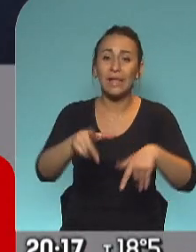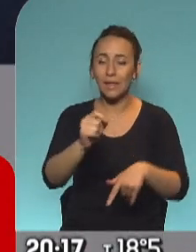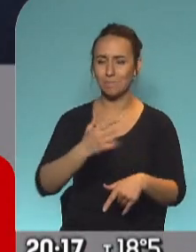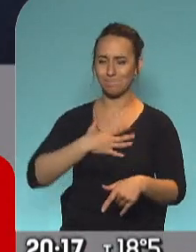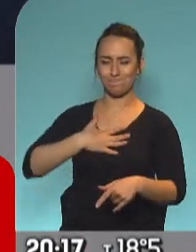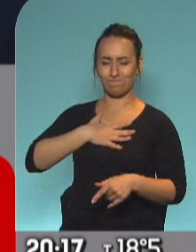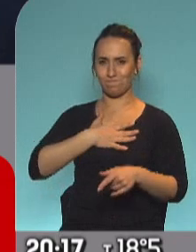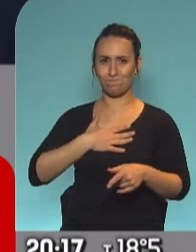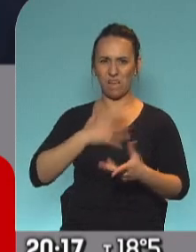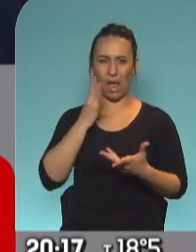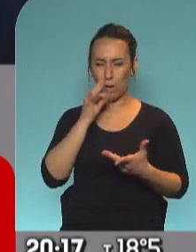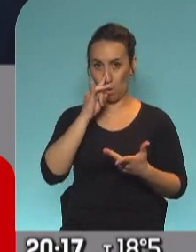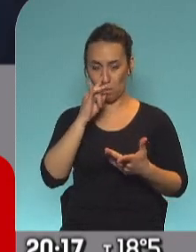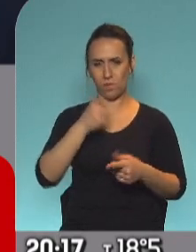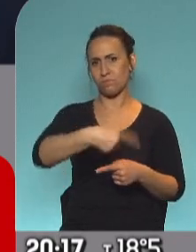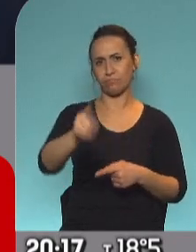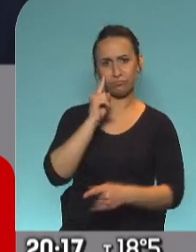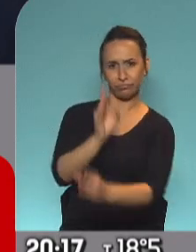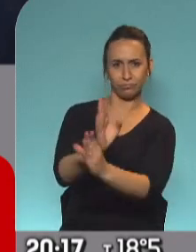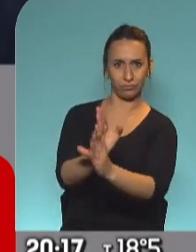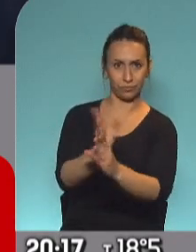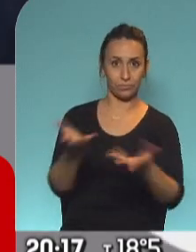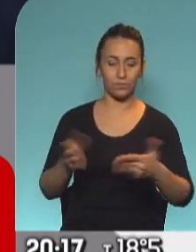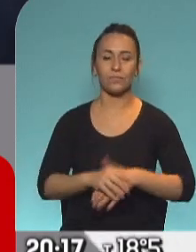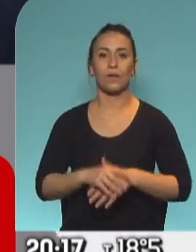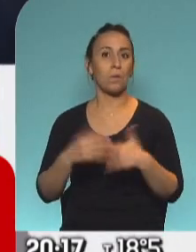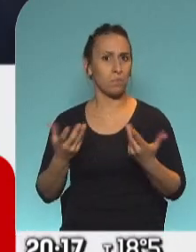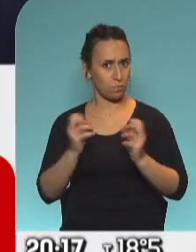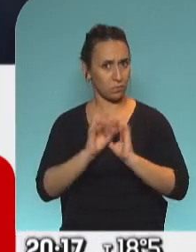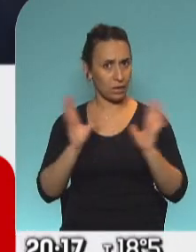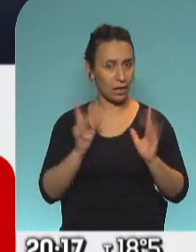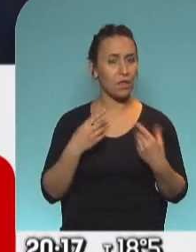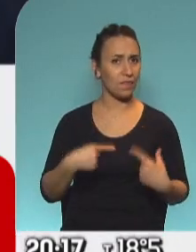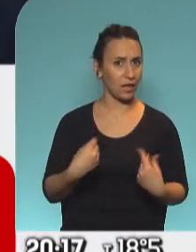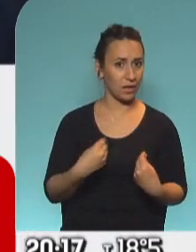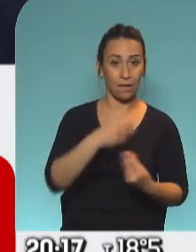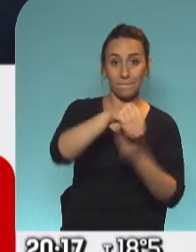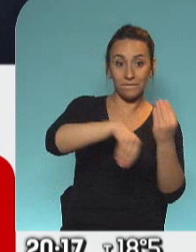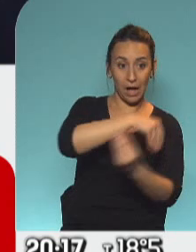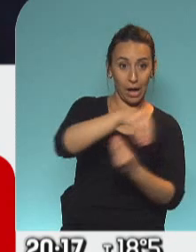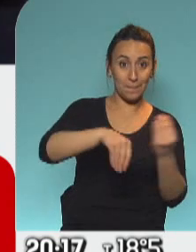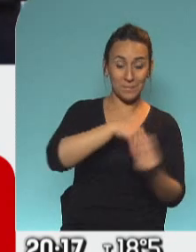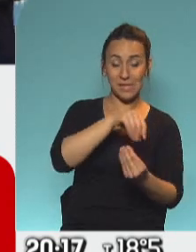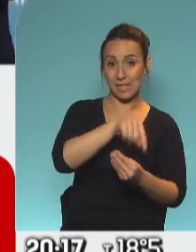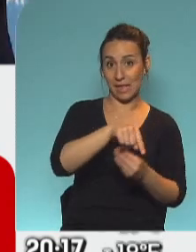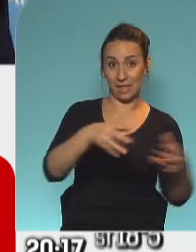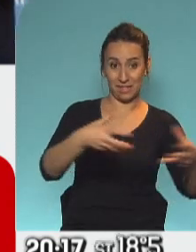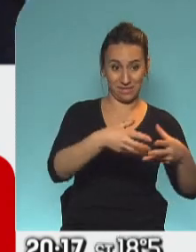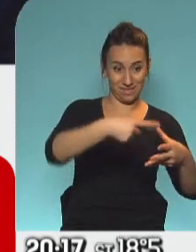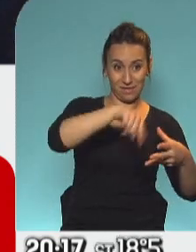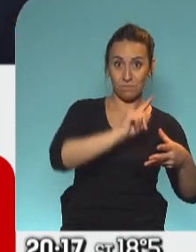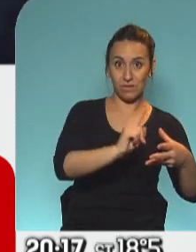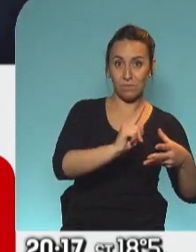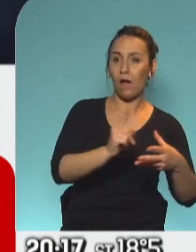que la persistencia de los reclamos de los familiares del Ara San Juan generaba incomodidad en el gobierno y